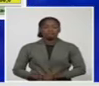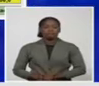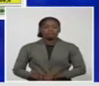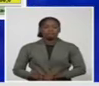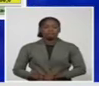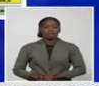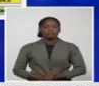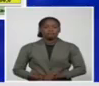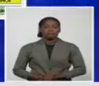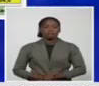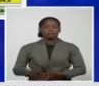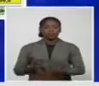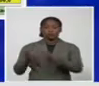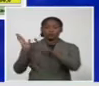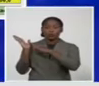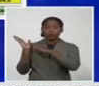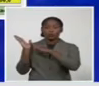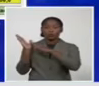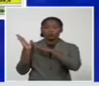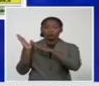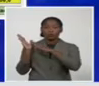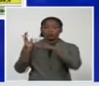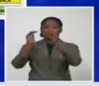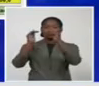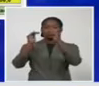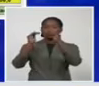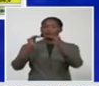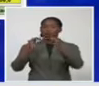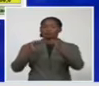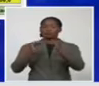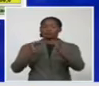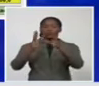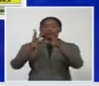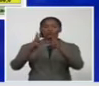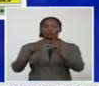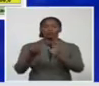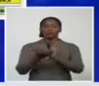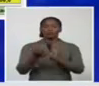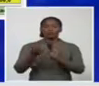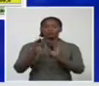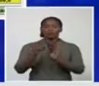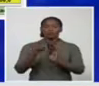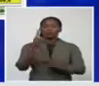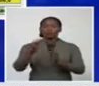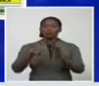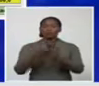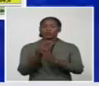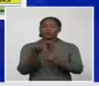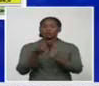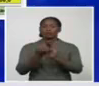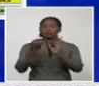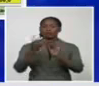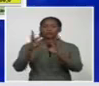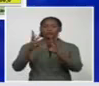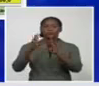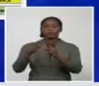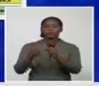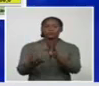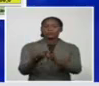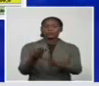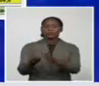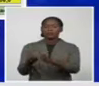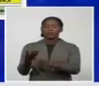El gráfico donde se expresa el número de casos confirmados por día, ven que ha tenido